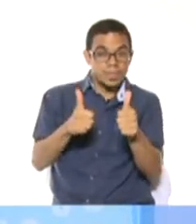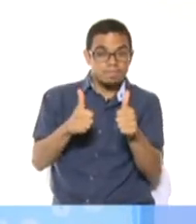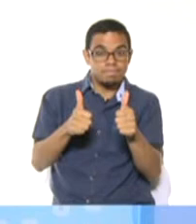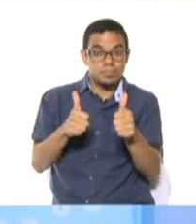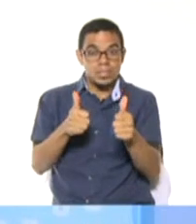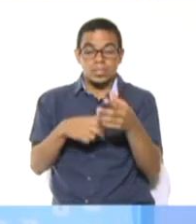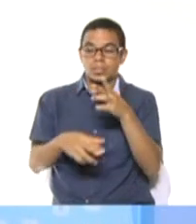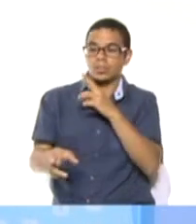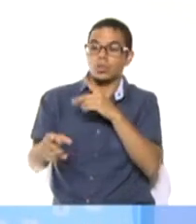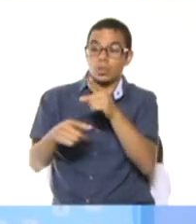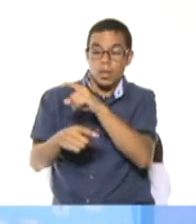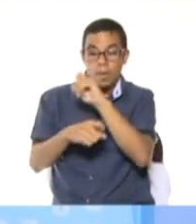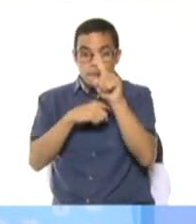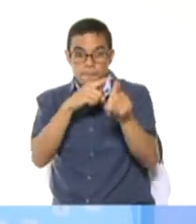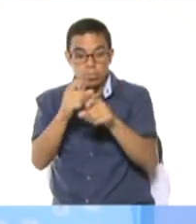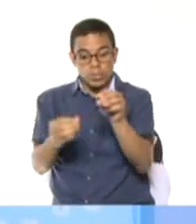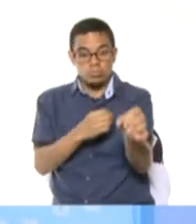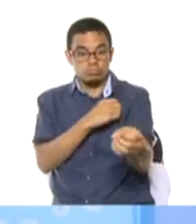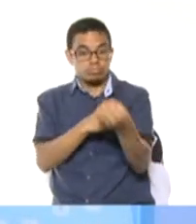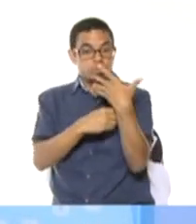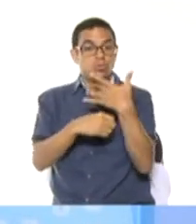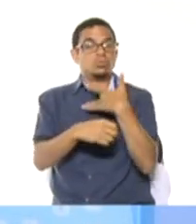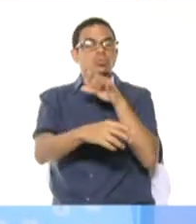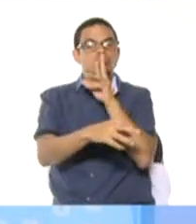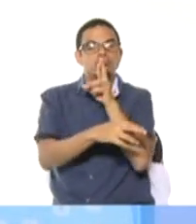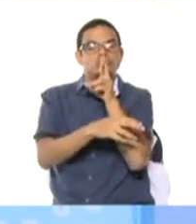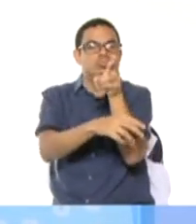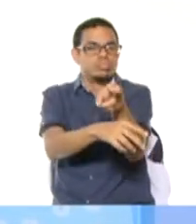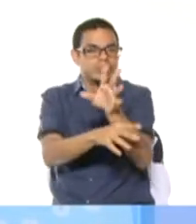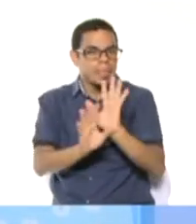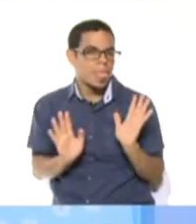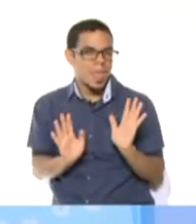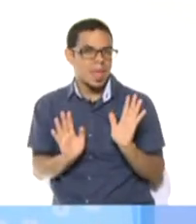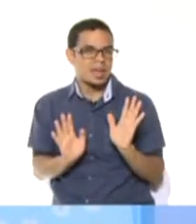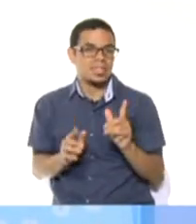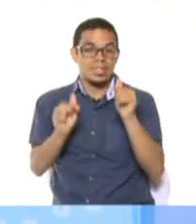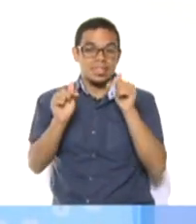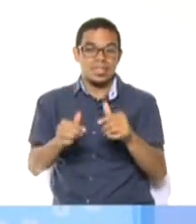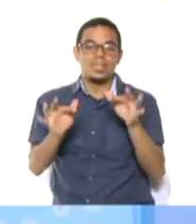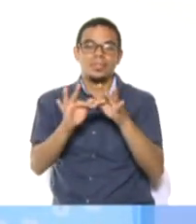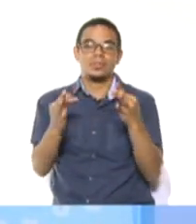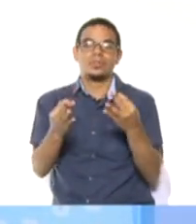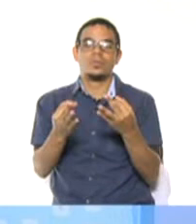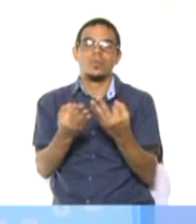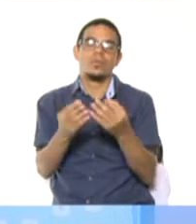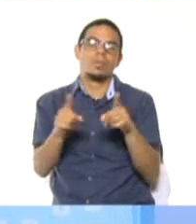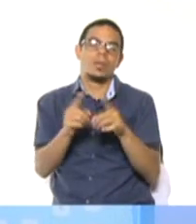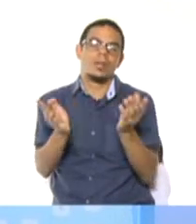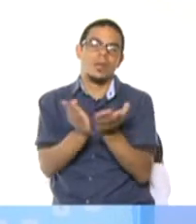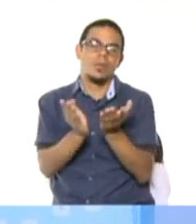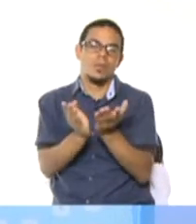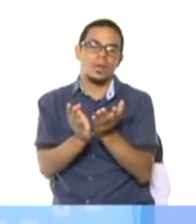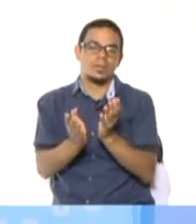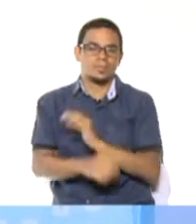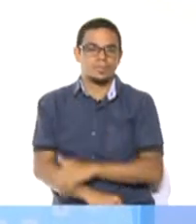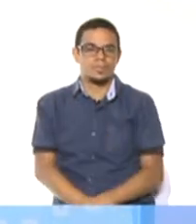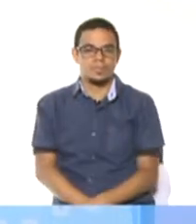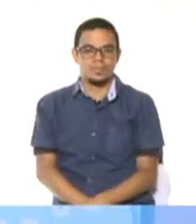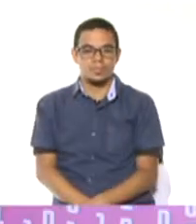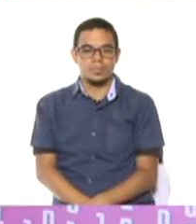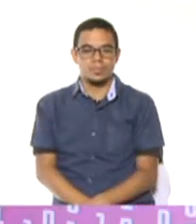así responderles y enviarles lo mejor de acá de nuestro programa, su programa favorito, Cada Familia Una